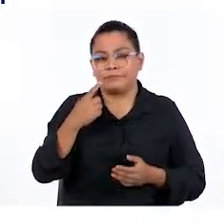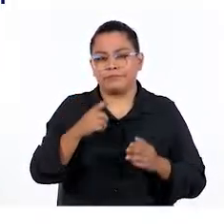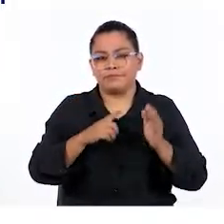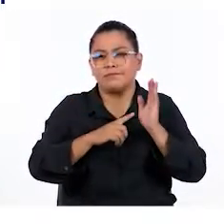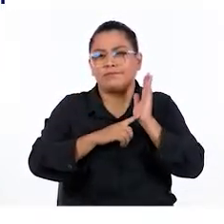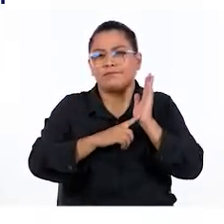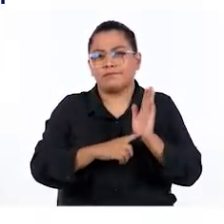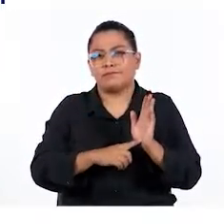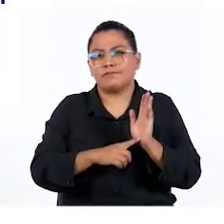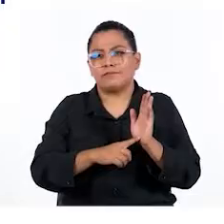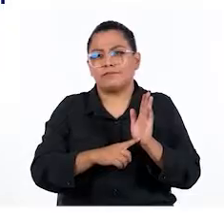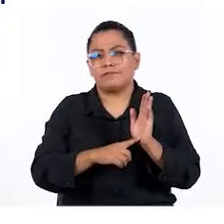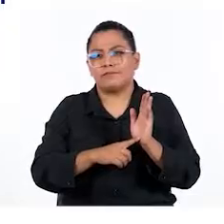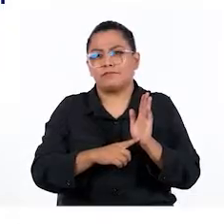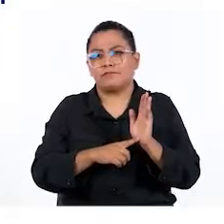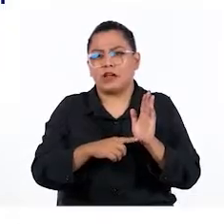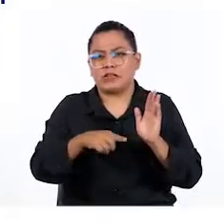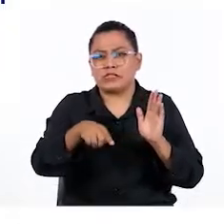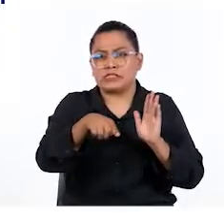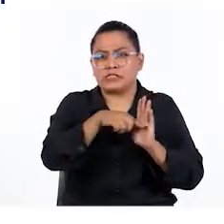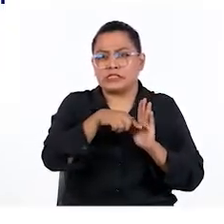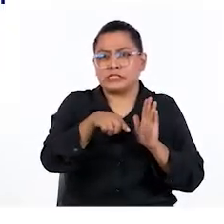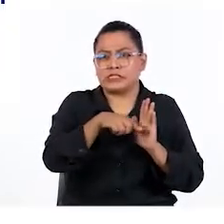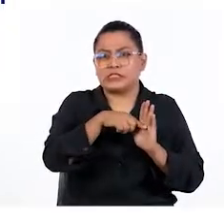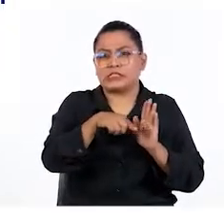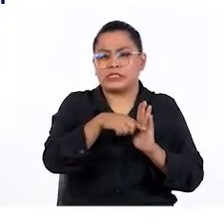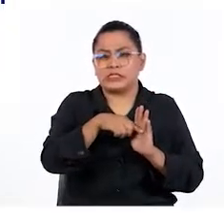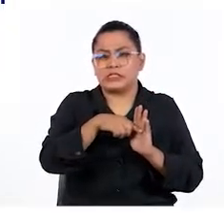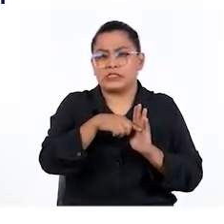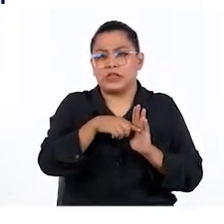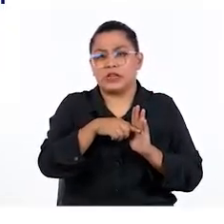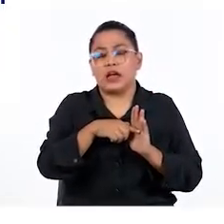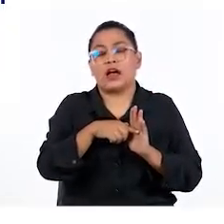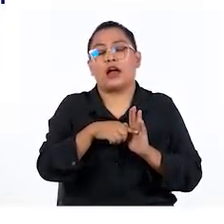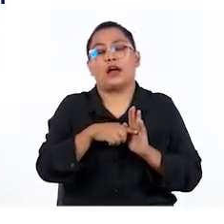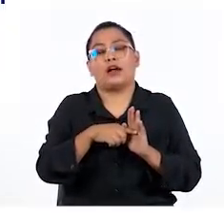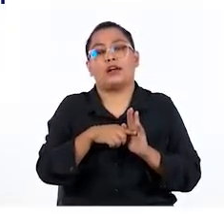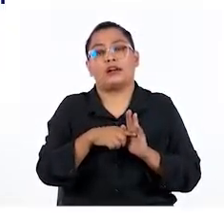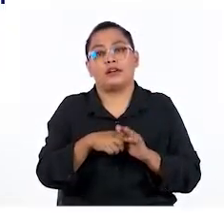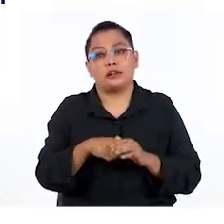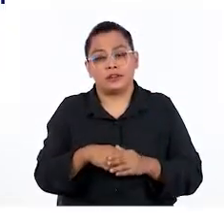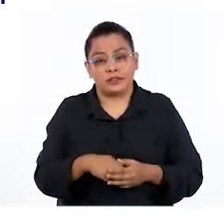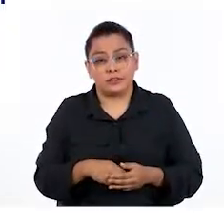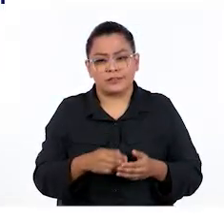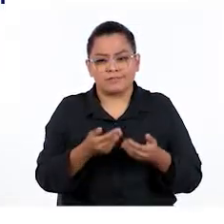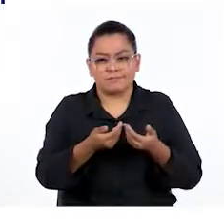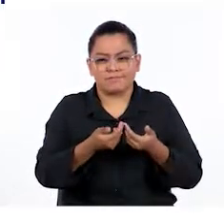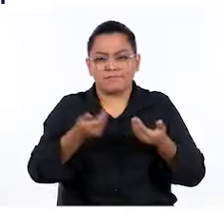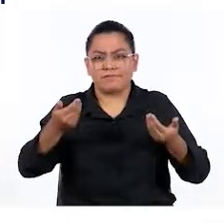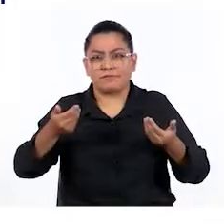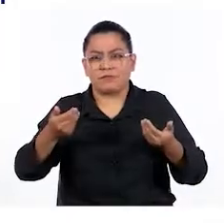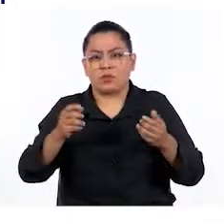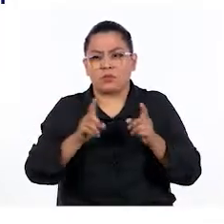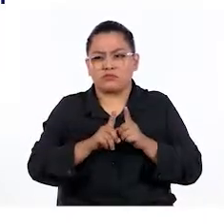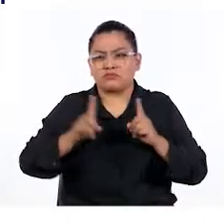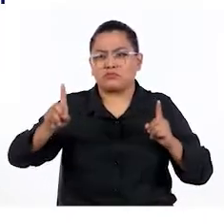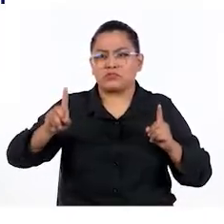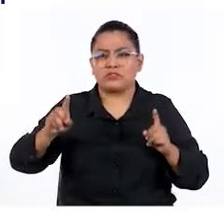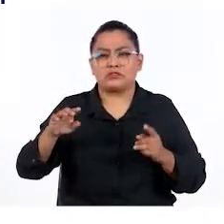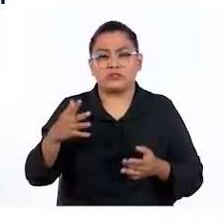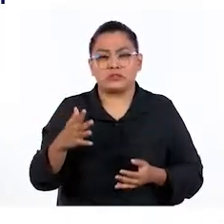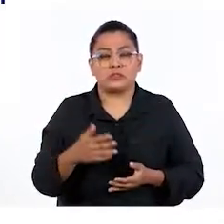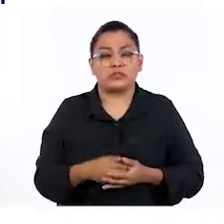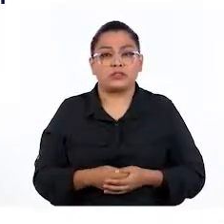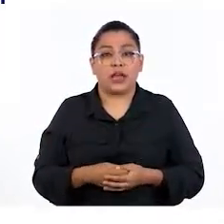serie de cargas negativas subsecuentes que generan una repulsión electrostática. Acá